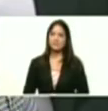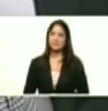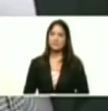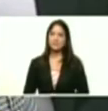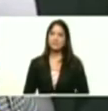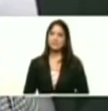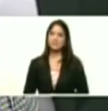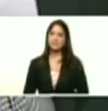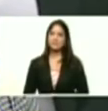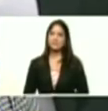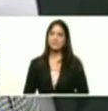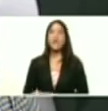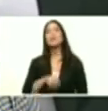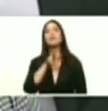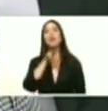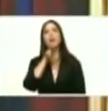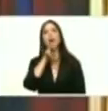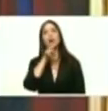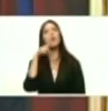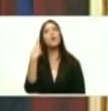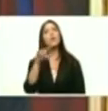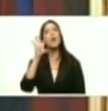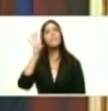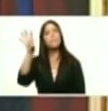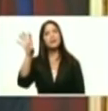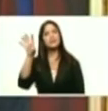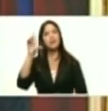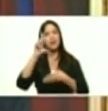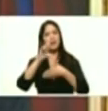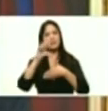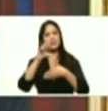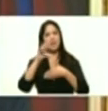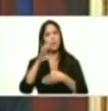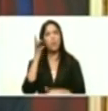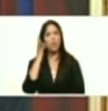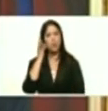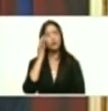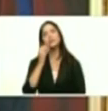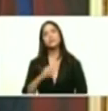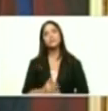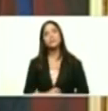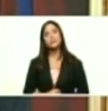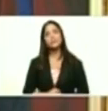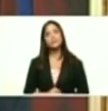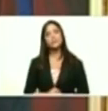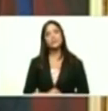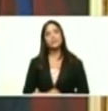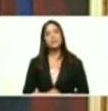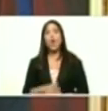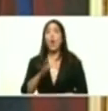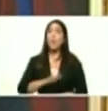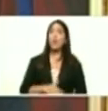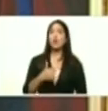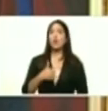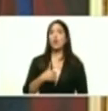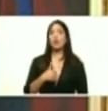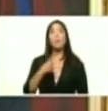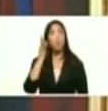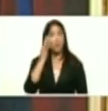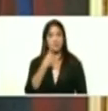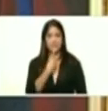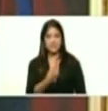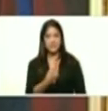Y estaba hablando una compañera de uno de los países de América Latina. Y decía, porque yo no voy a decir, decía la